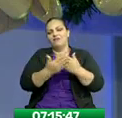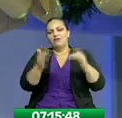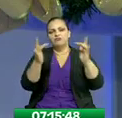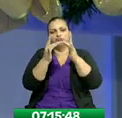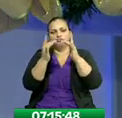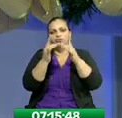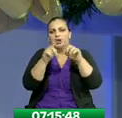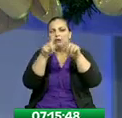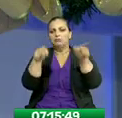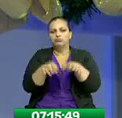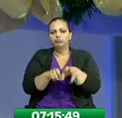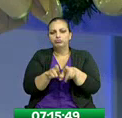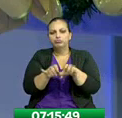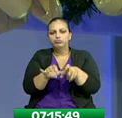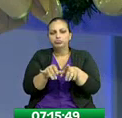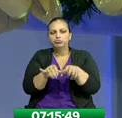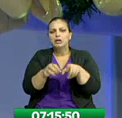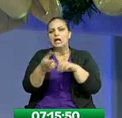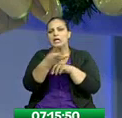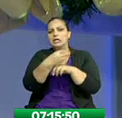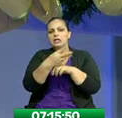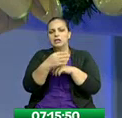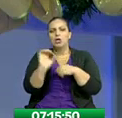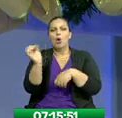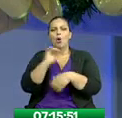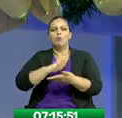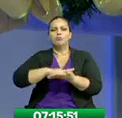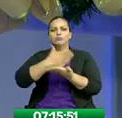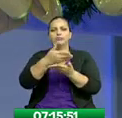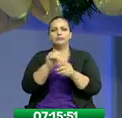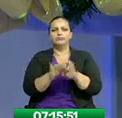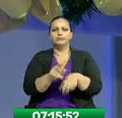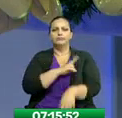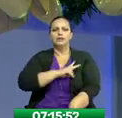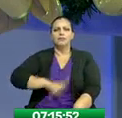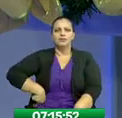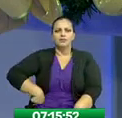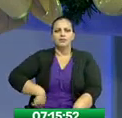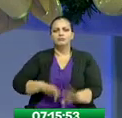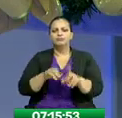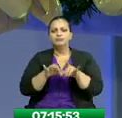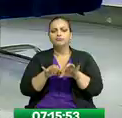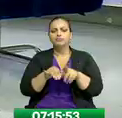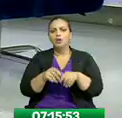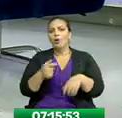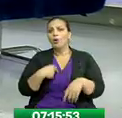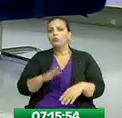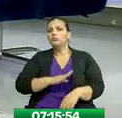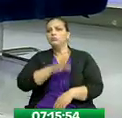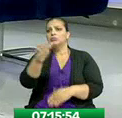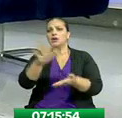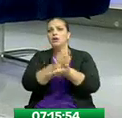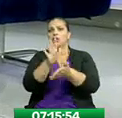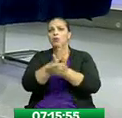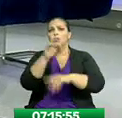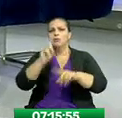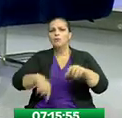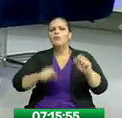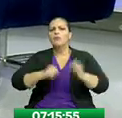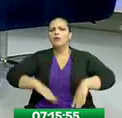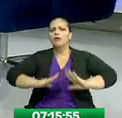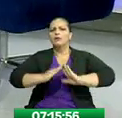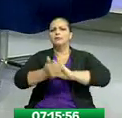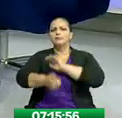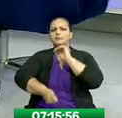tienen acceso a educación puedan tener su laptop, su conectividad y estudiar en línea. Ministro, gracias por su presencia esta mañana. Gracias a usted, Luisa, muy amable, buen